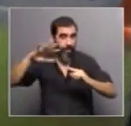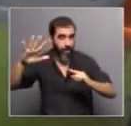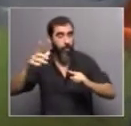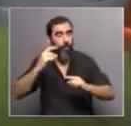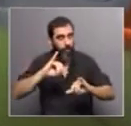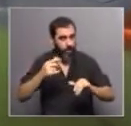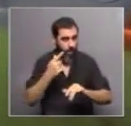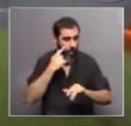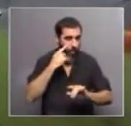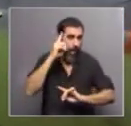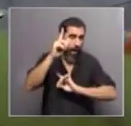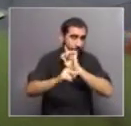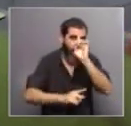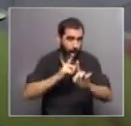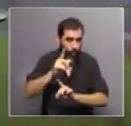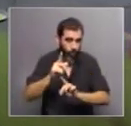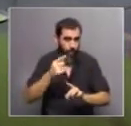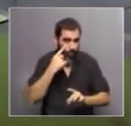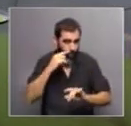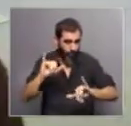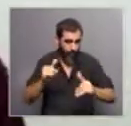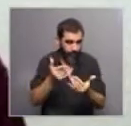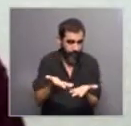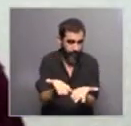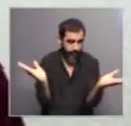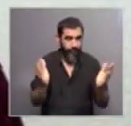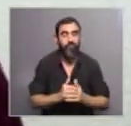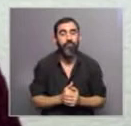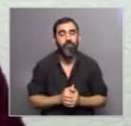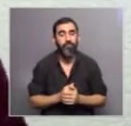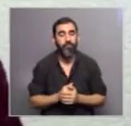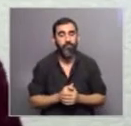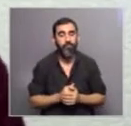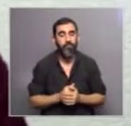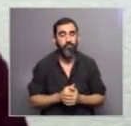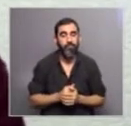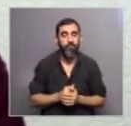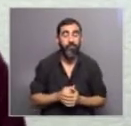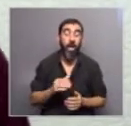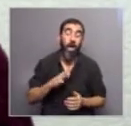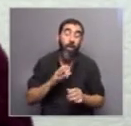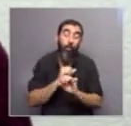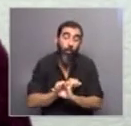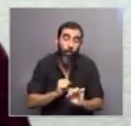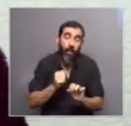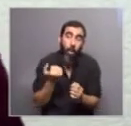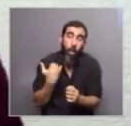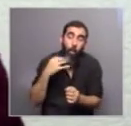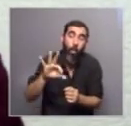pruebas en las estufas, como veíamos en el informe, y bueno, vamos a tener cómo